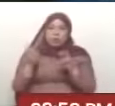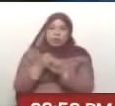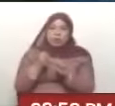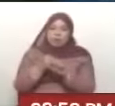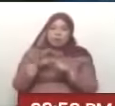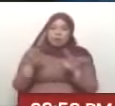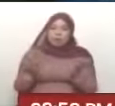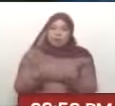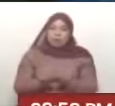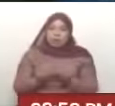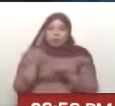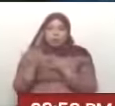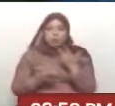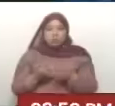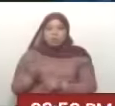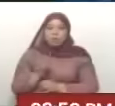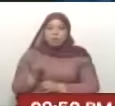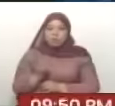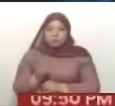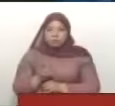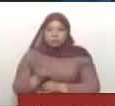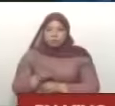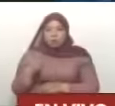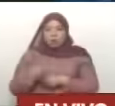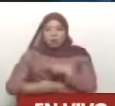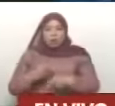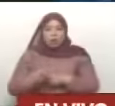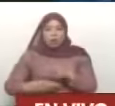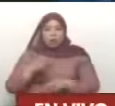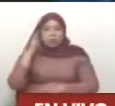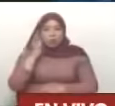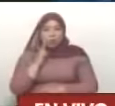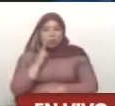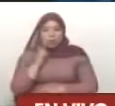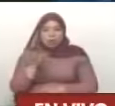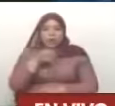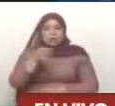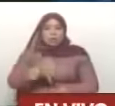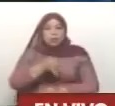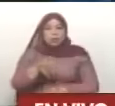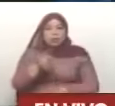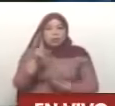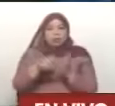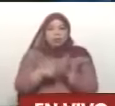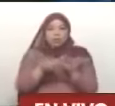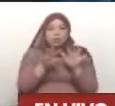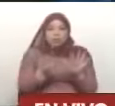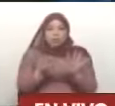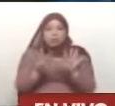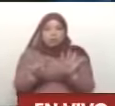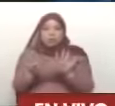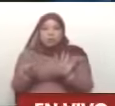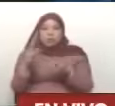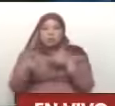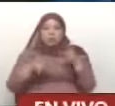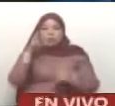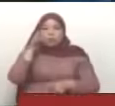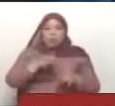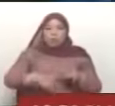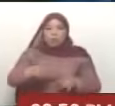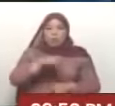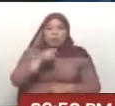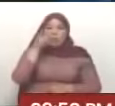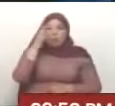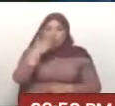mundo, y la opción de Venezuela, la opción de la revolución bolivariana, siempre ha sido, desde 1999, la opción por los pueblos, la opción por